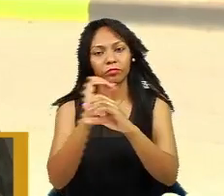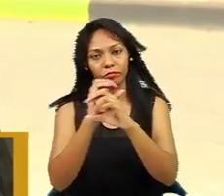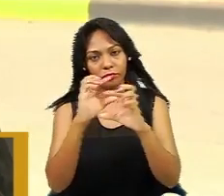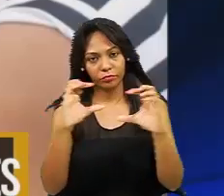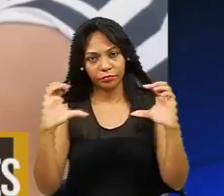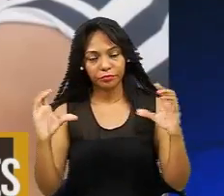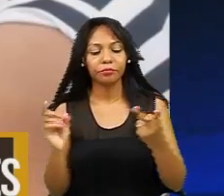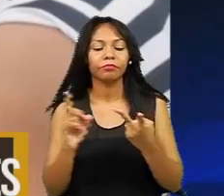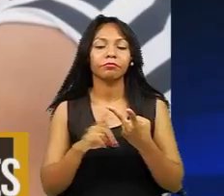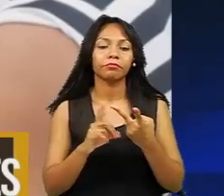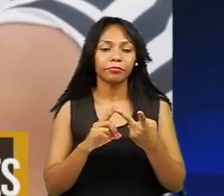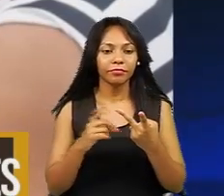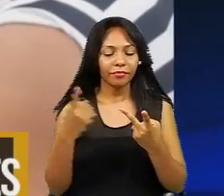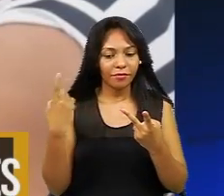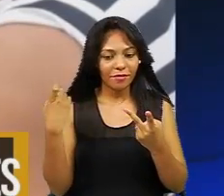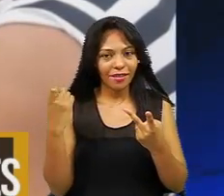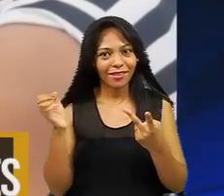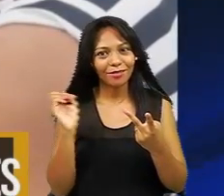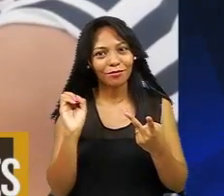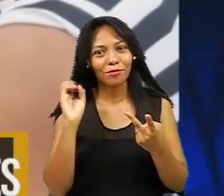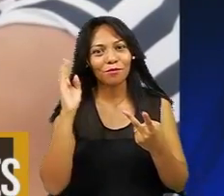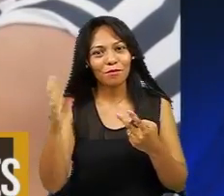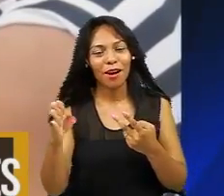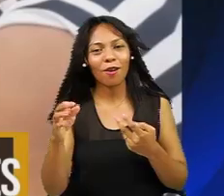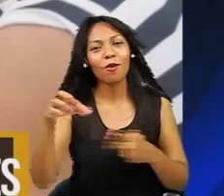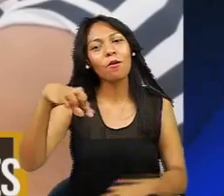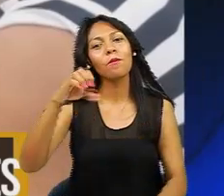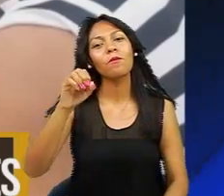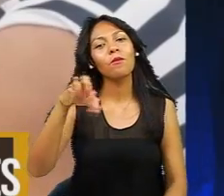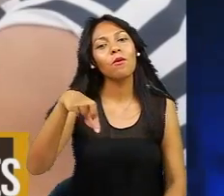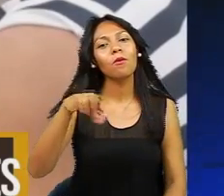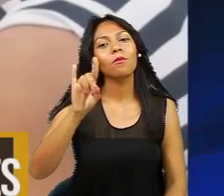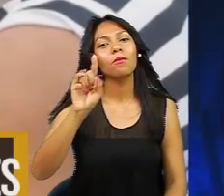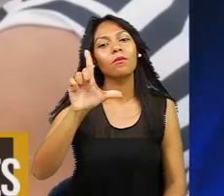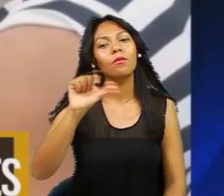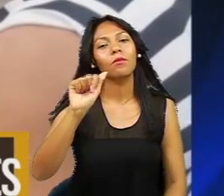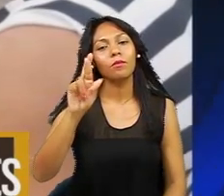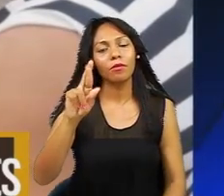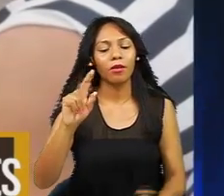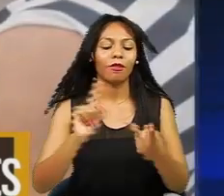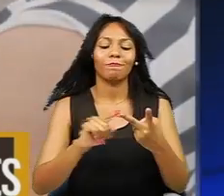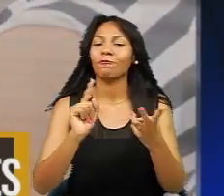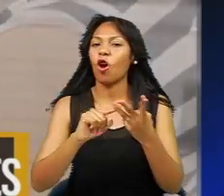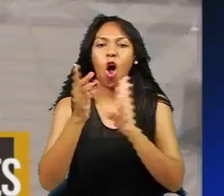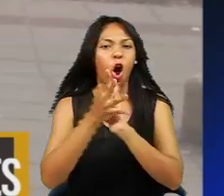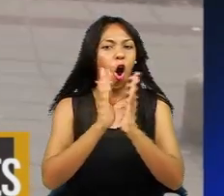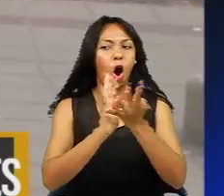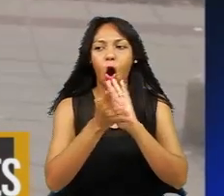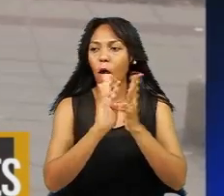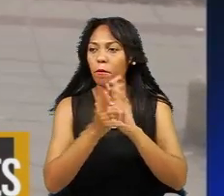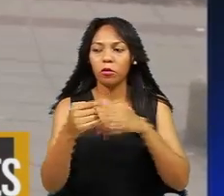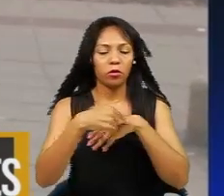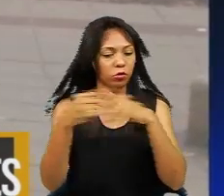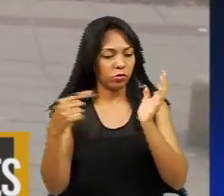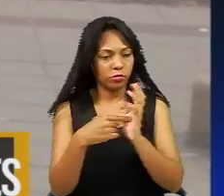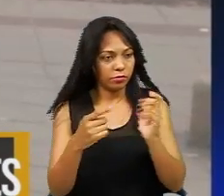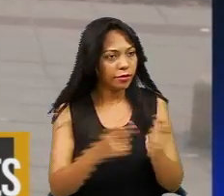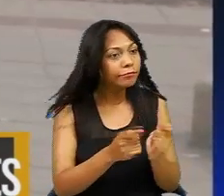estuvimos en el banco, en el sector del Banco Popular. Vamos a continuar bajando por toda la zona comercial, asimismo llegar a la parte